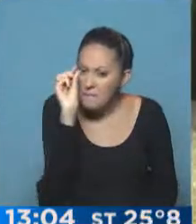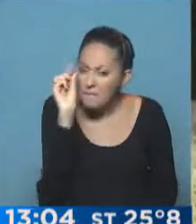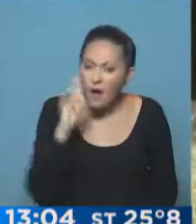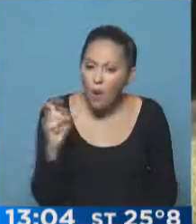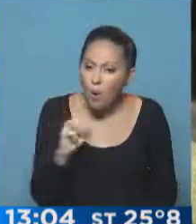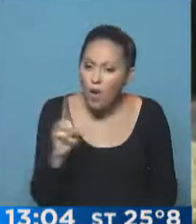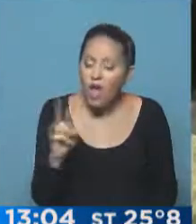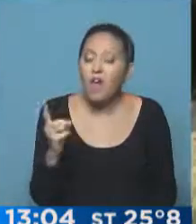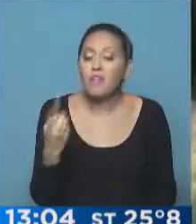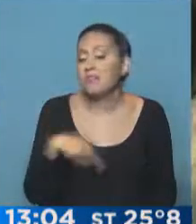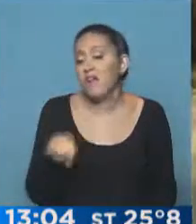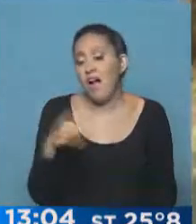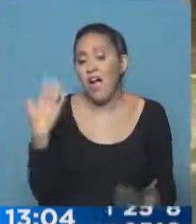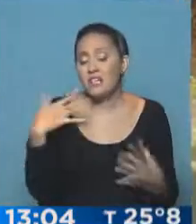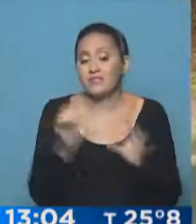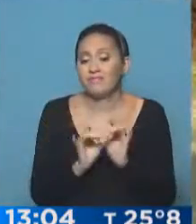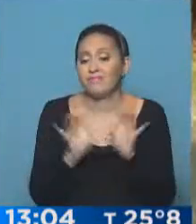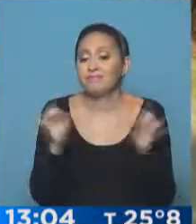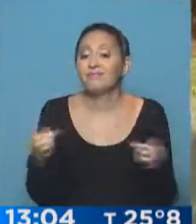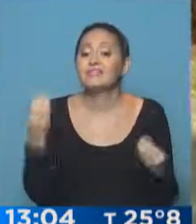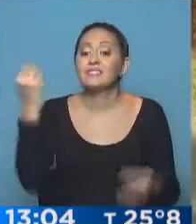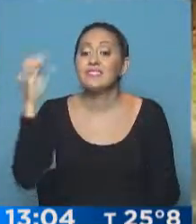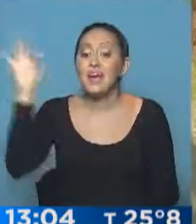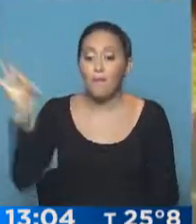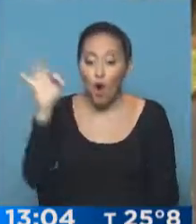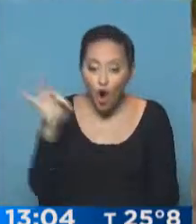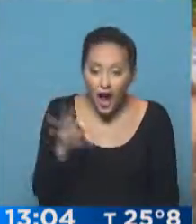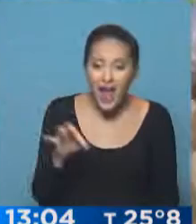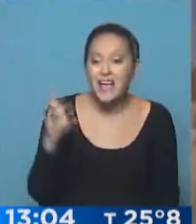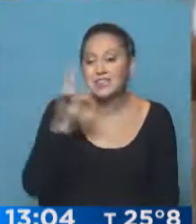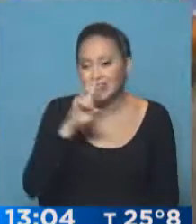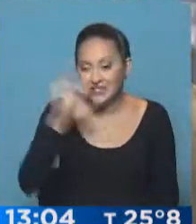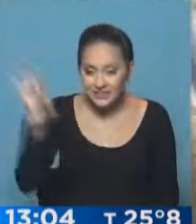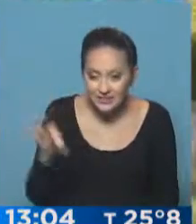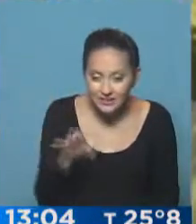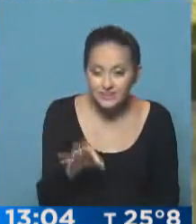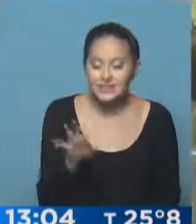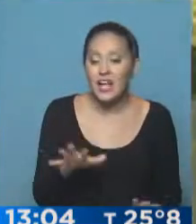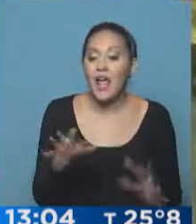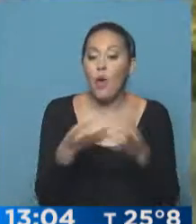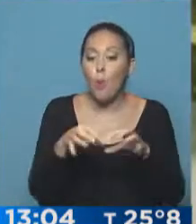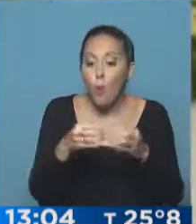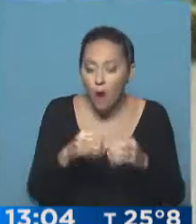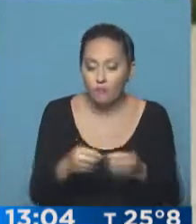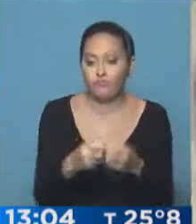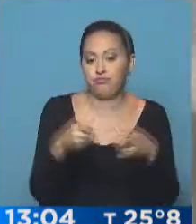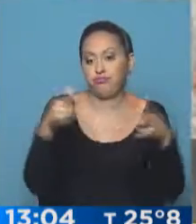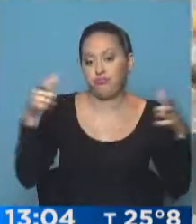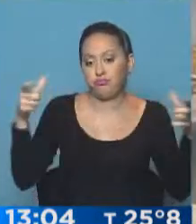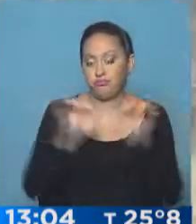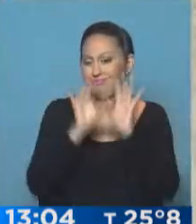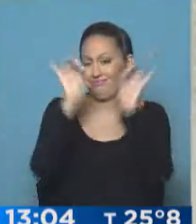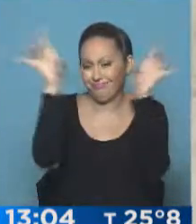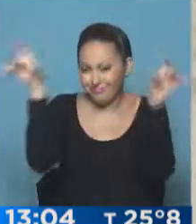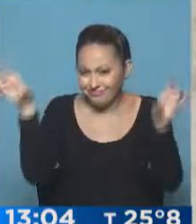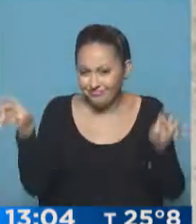suficiente para que la hembra del aedes aegiptys forme allí esos huevos y reproduzca el círculo vicioso